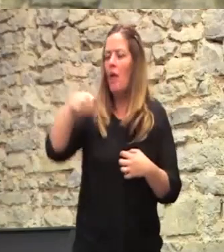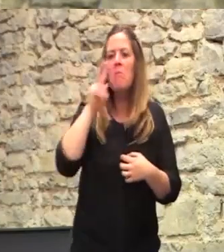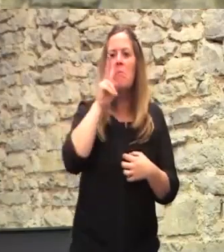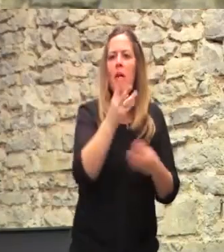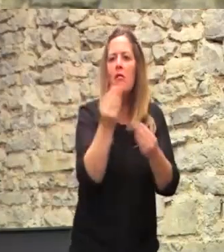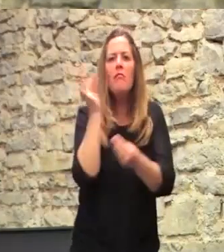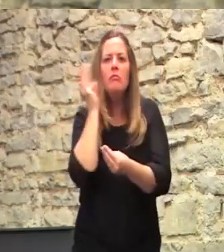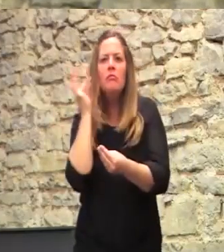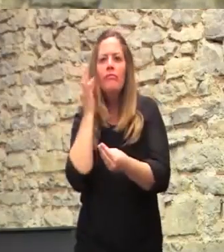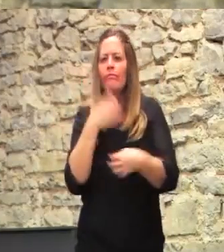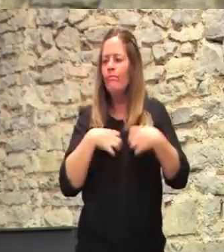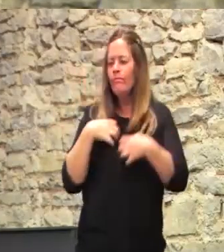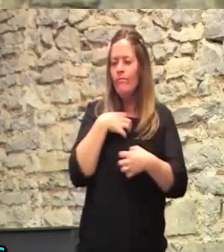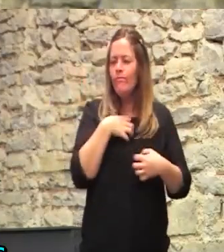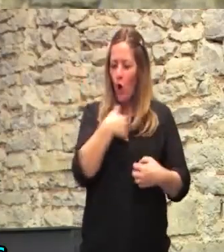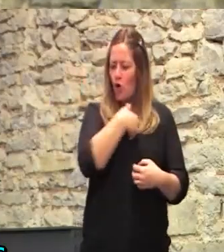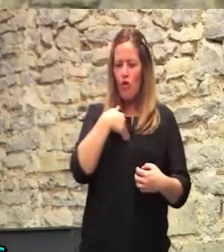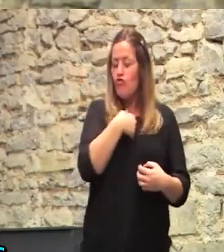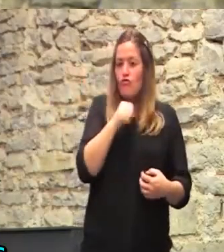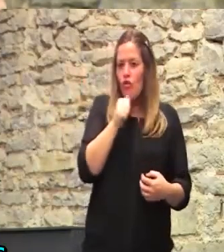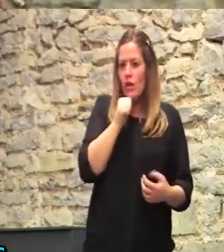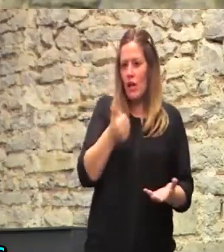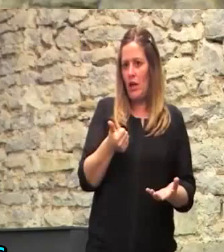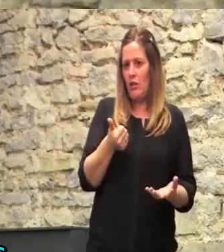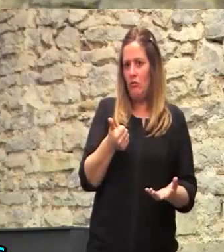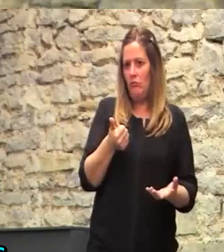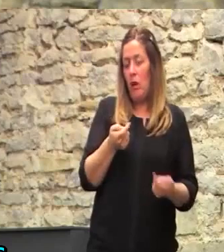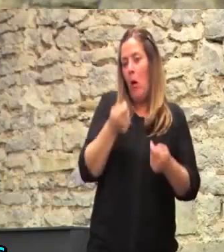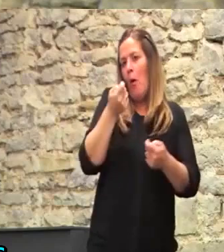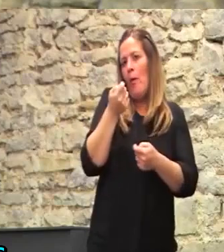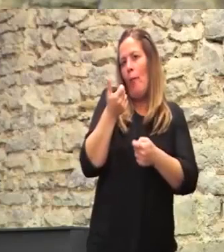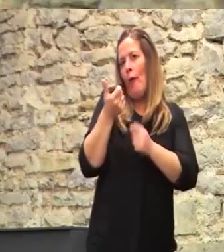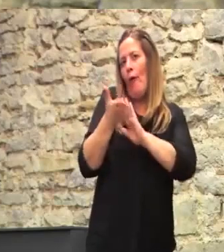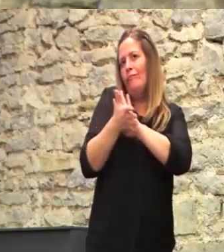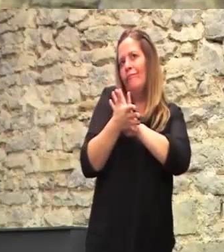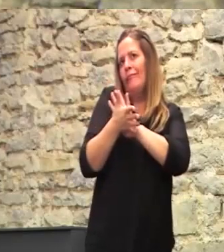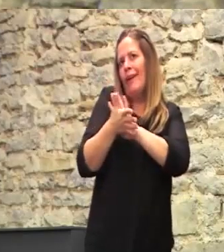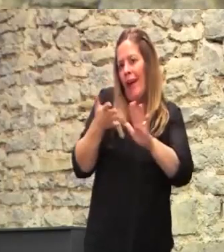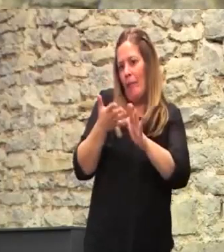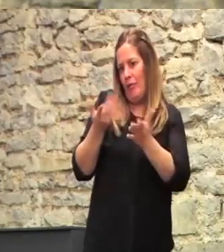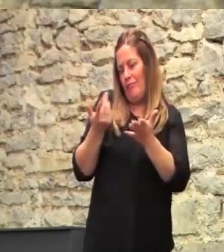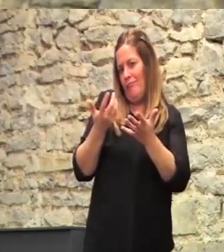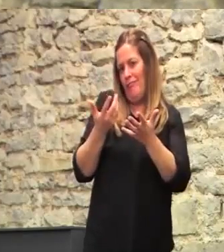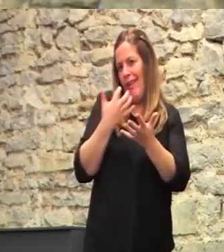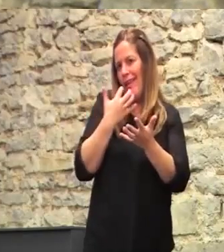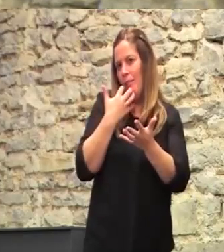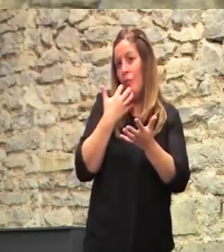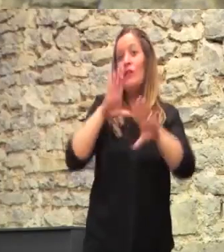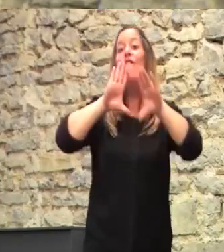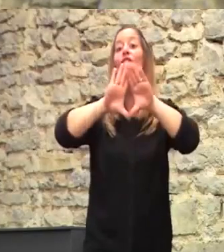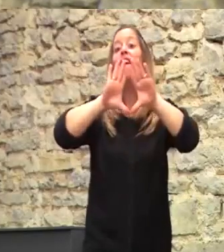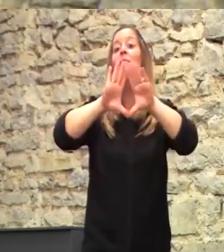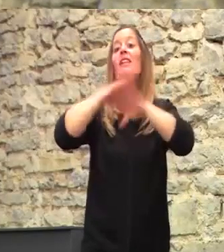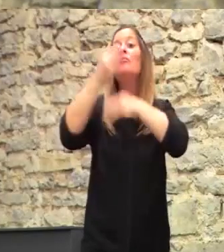empezó a ver qué hacíamos con eso rápidamente y estoy haciendo revisiones muy rápidas qué hizo el feminismo